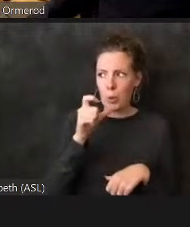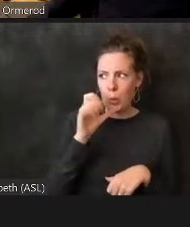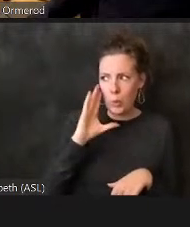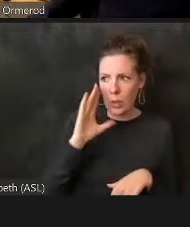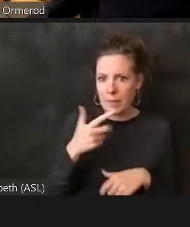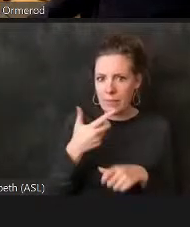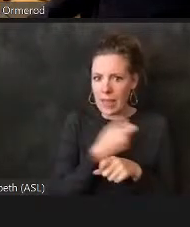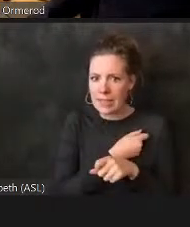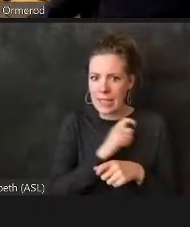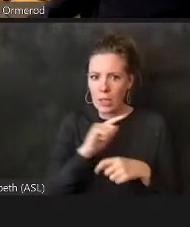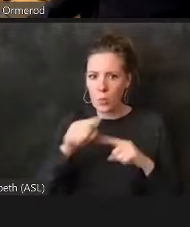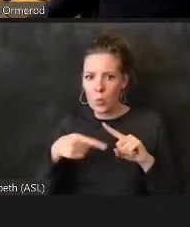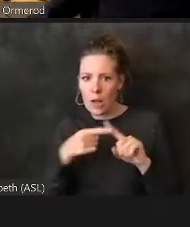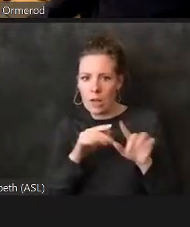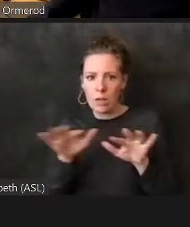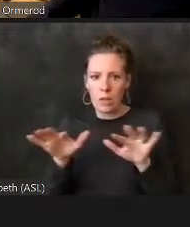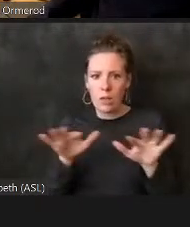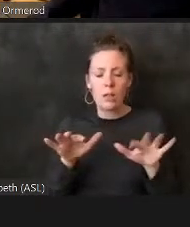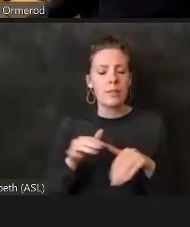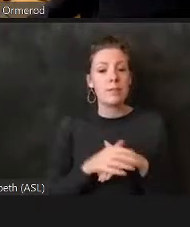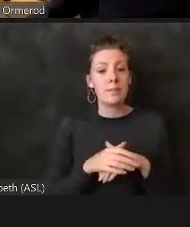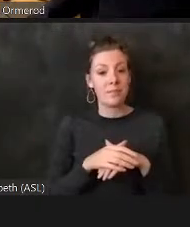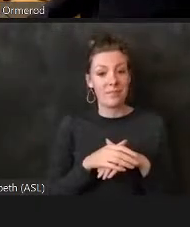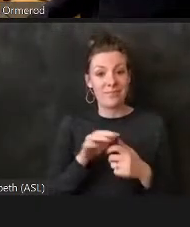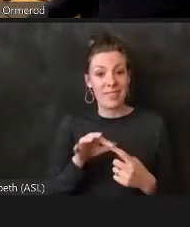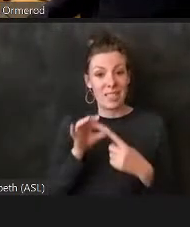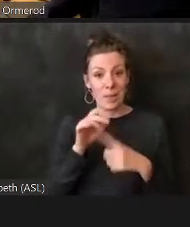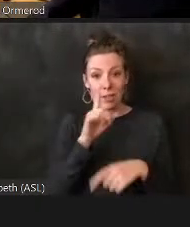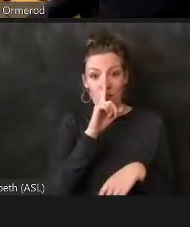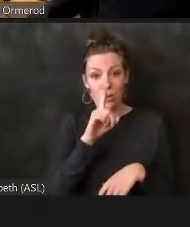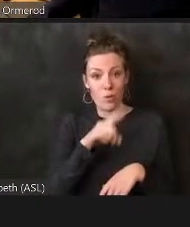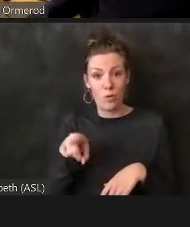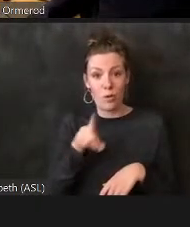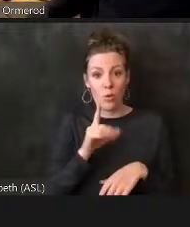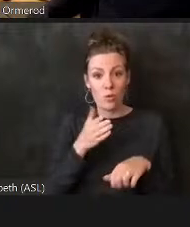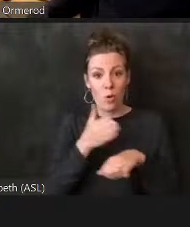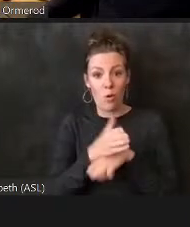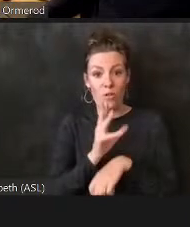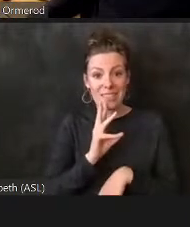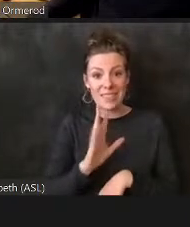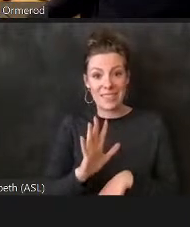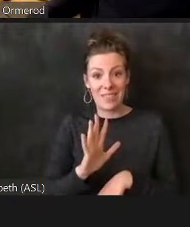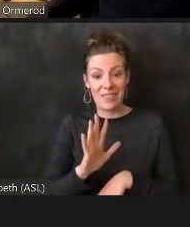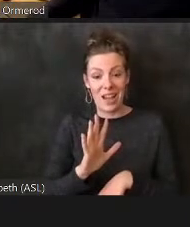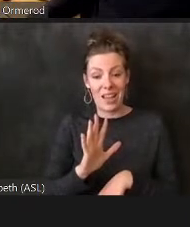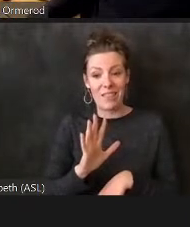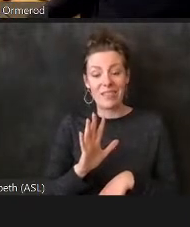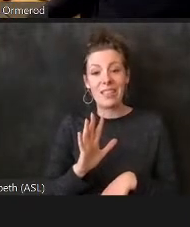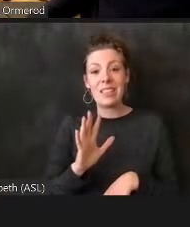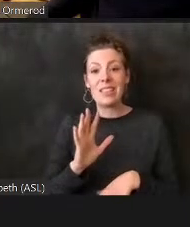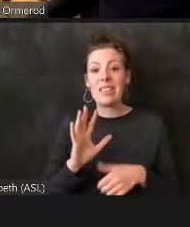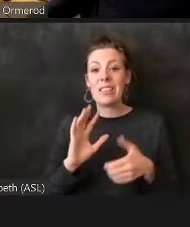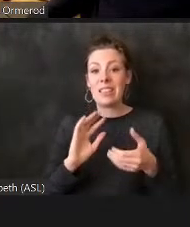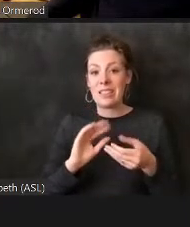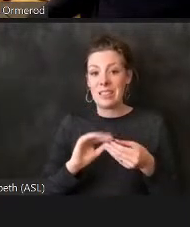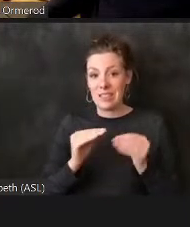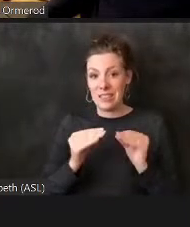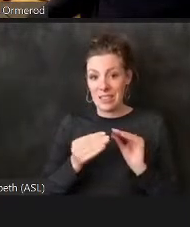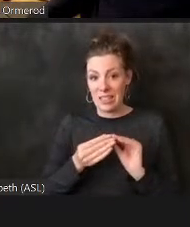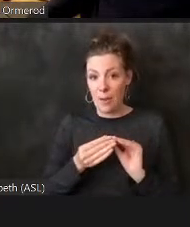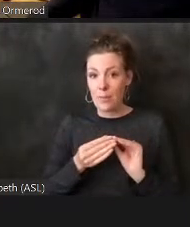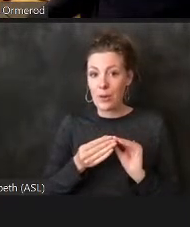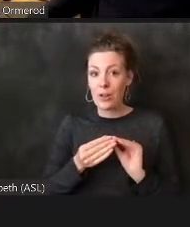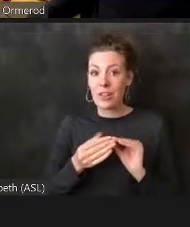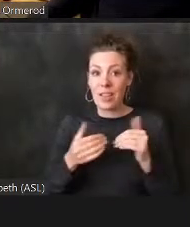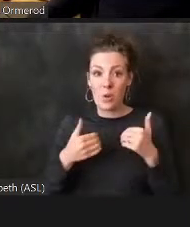habido de quiénes iban a ser vacunados y cuándo, especialmente para los que tienen más de 65 años de edad, como